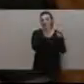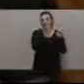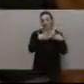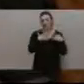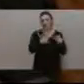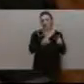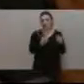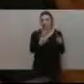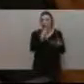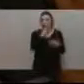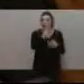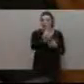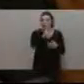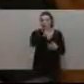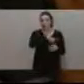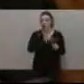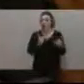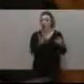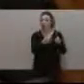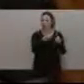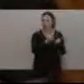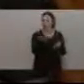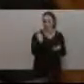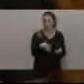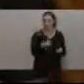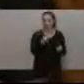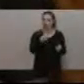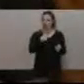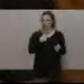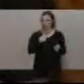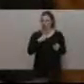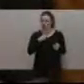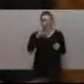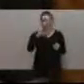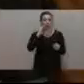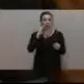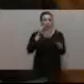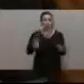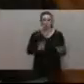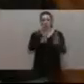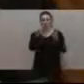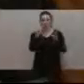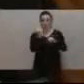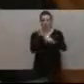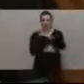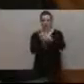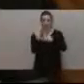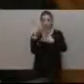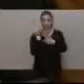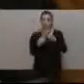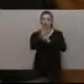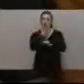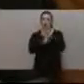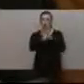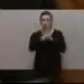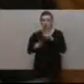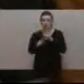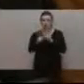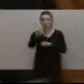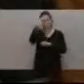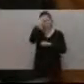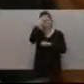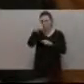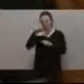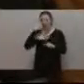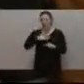En ese sentido, nos hemos reunido yo misma el 9 de diciembre con la Asociación de Enfermos de Fibromialgia y Fatiga